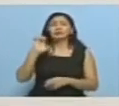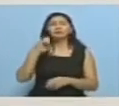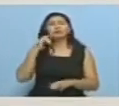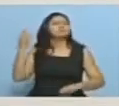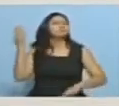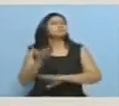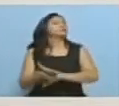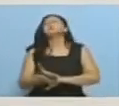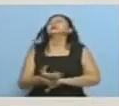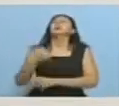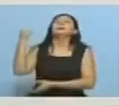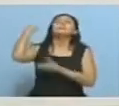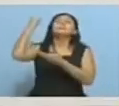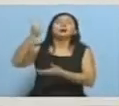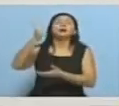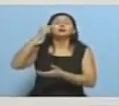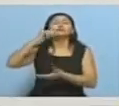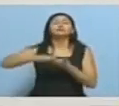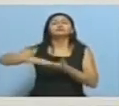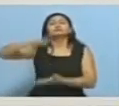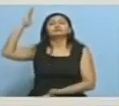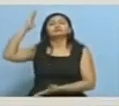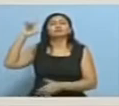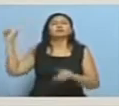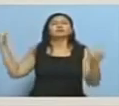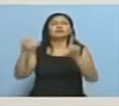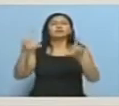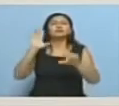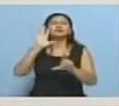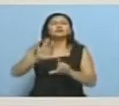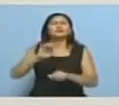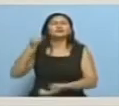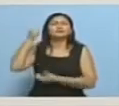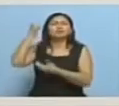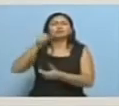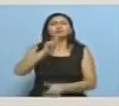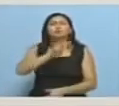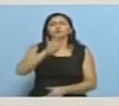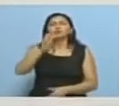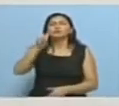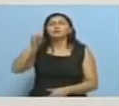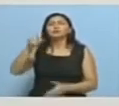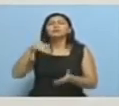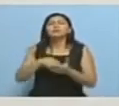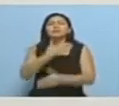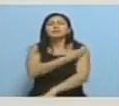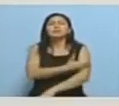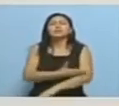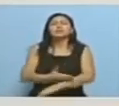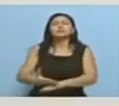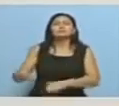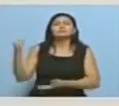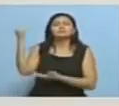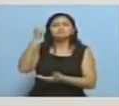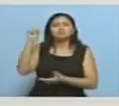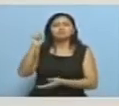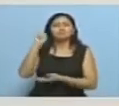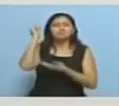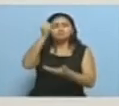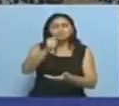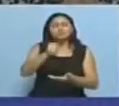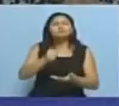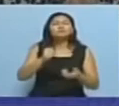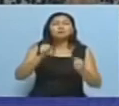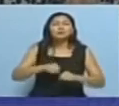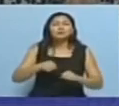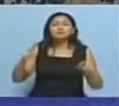mayor presupuesto en la historia de la televisión pública del país, 291.500 millones de pesos. Esta es toda la información